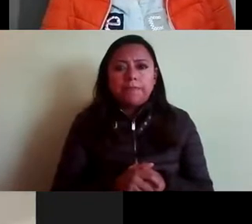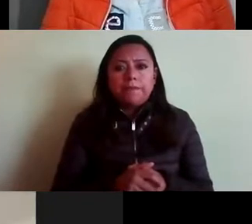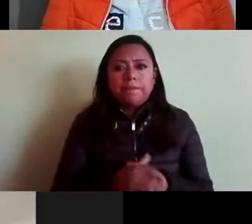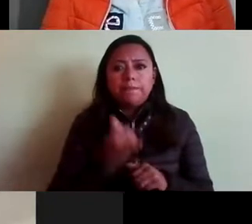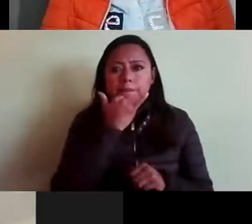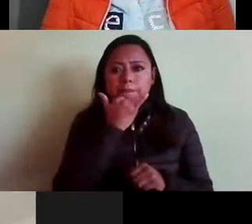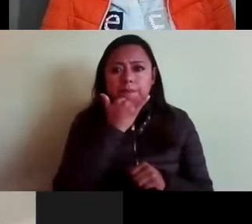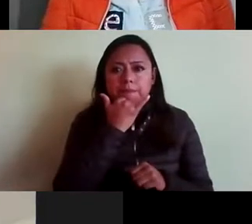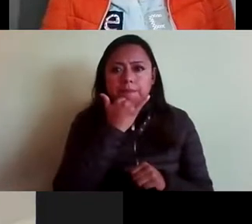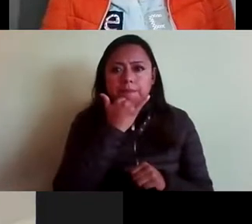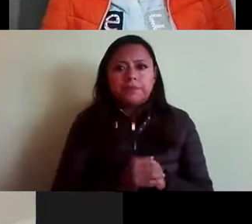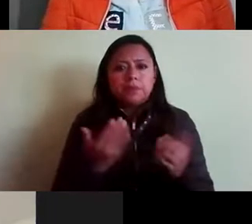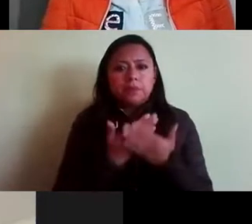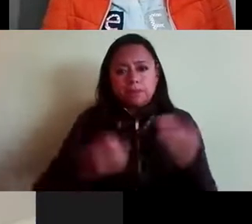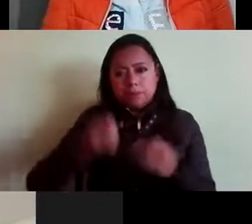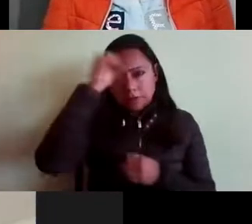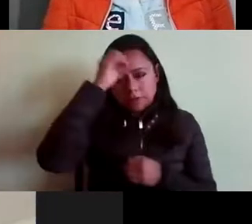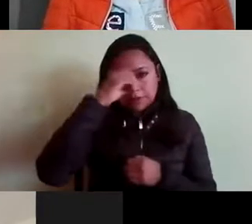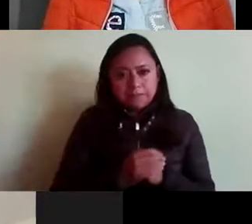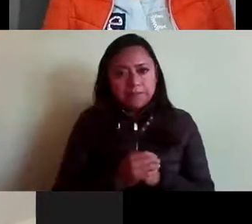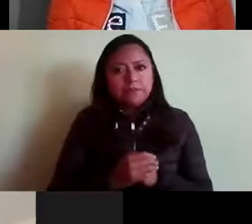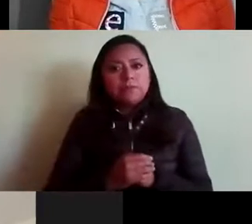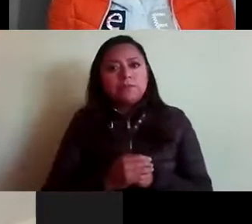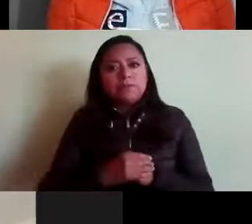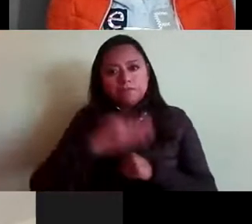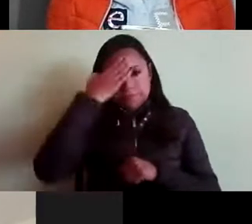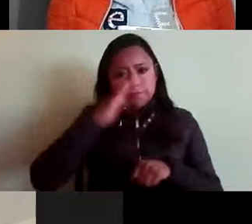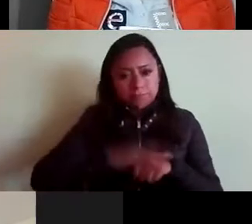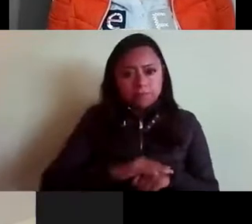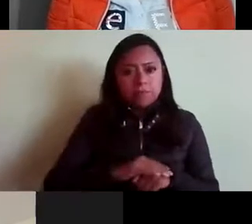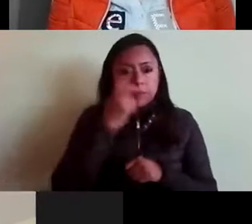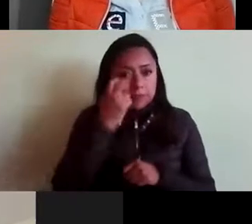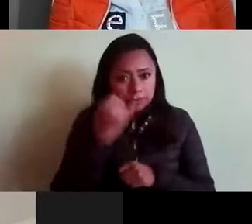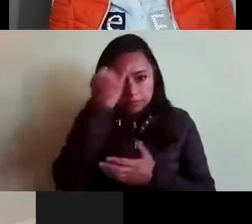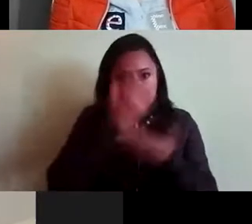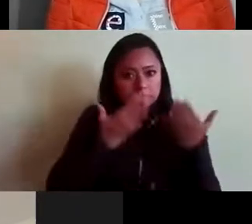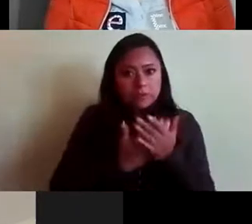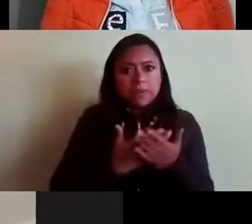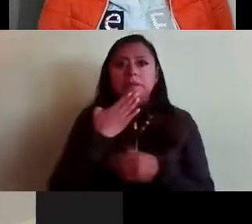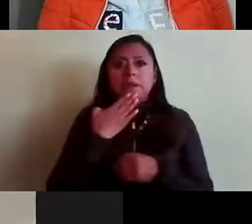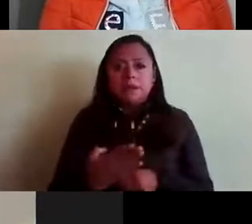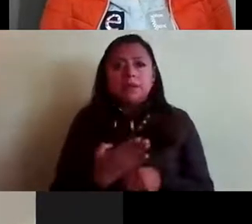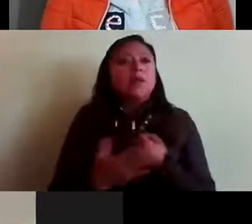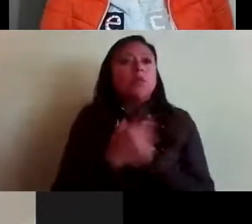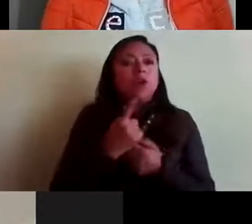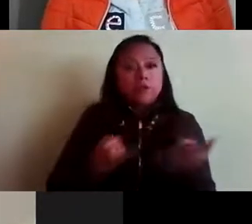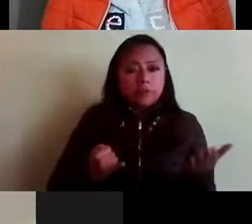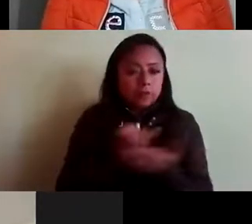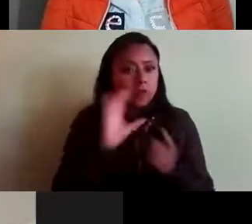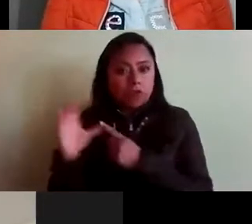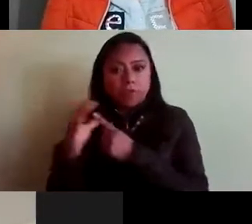La opinión considera viable la iniciativa en el caso de que así lo determinen las comisiones